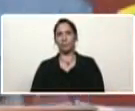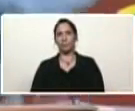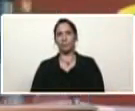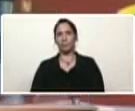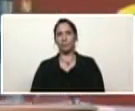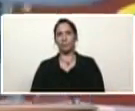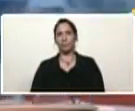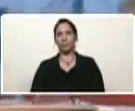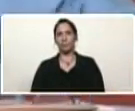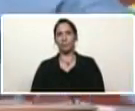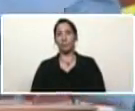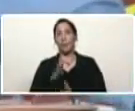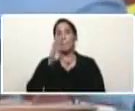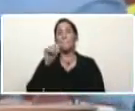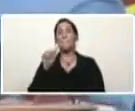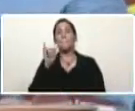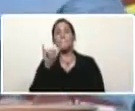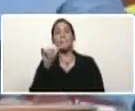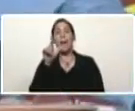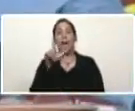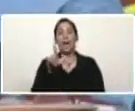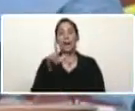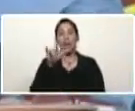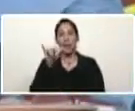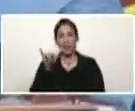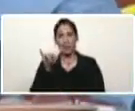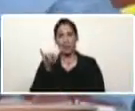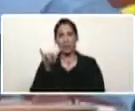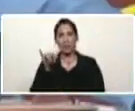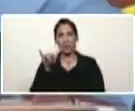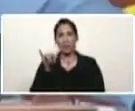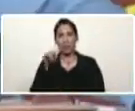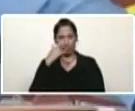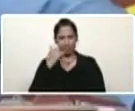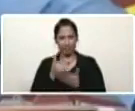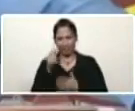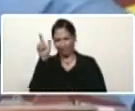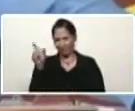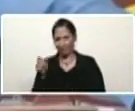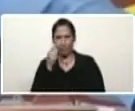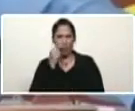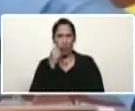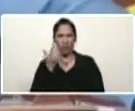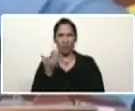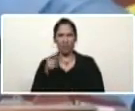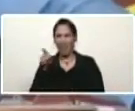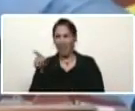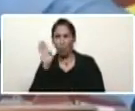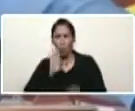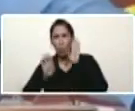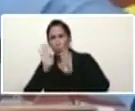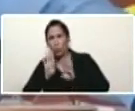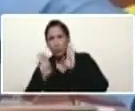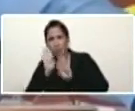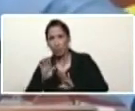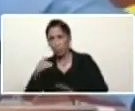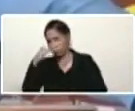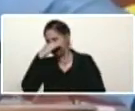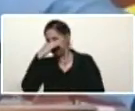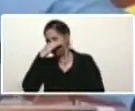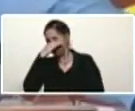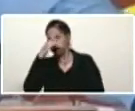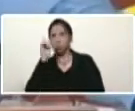Ahora Jaime Bailey, mira, pero... Miren, pero... Son tan cloacas, son tan mercenarios y son